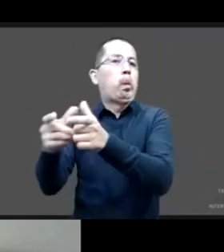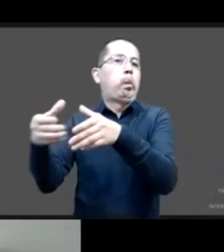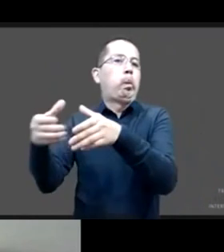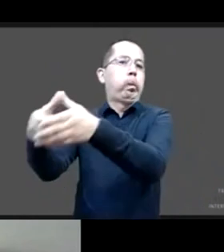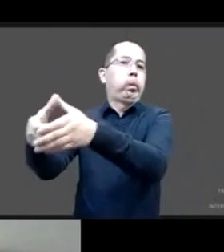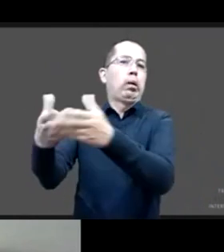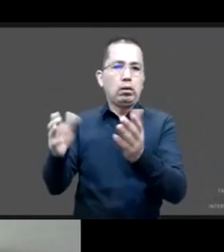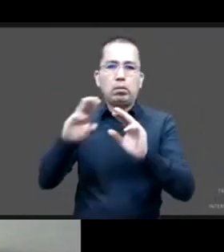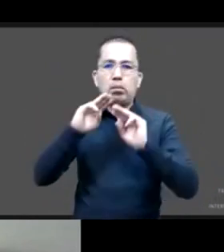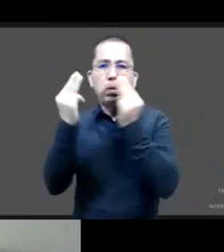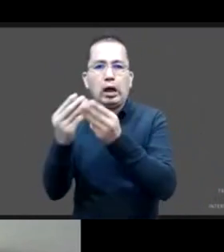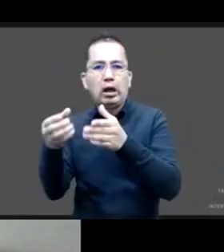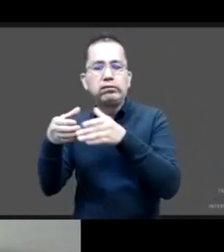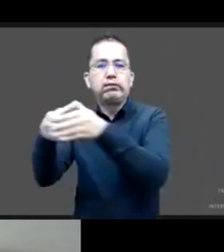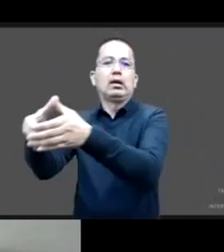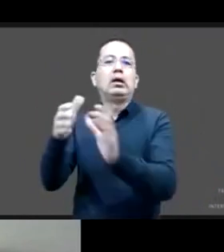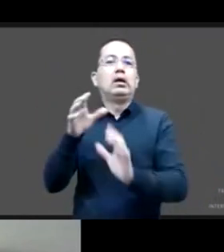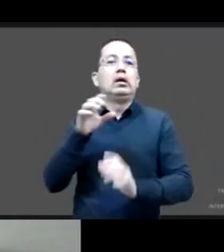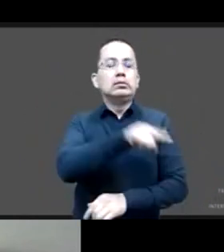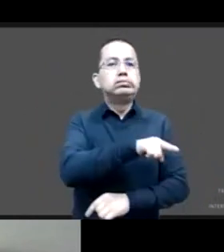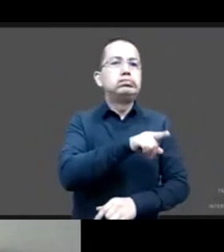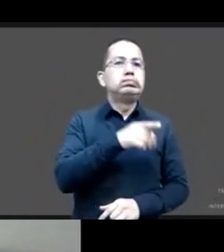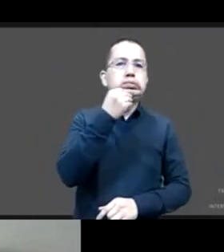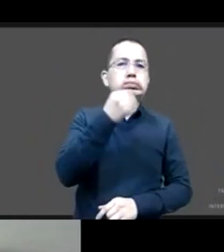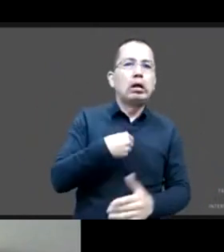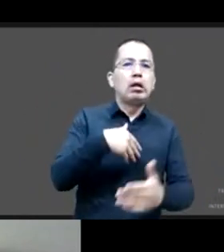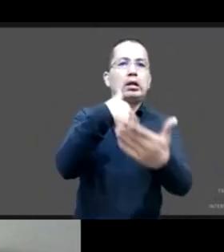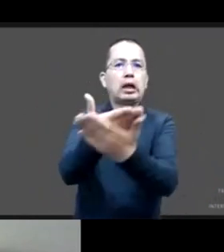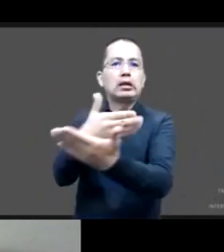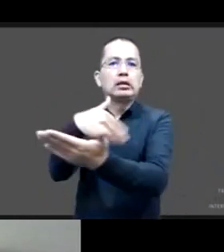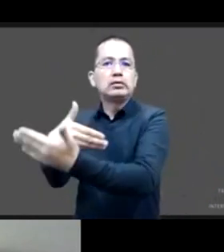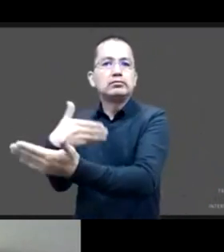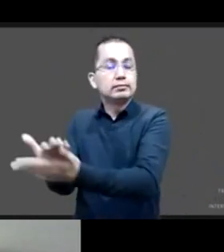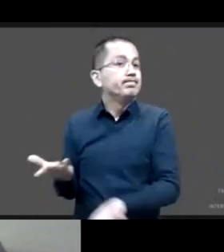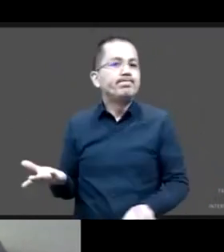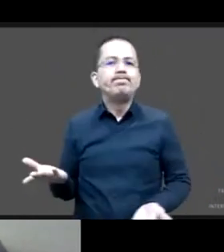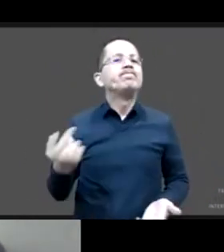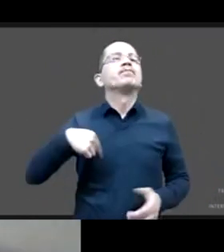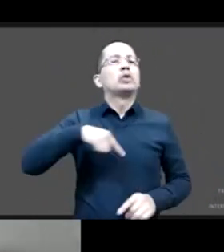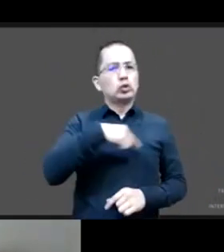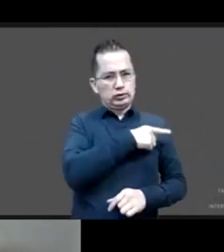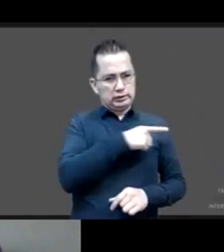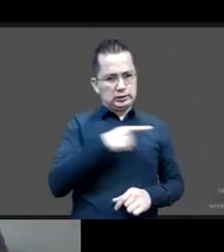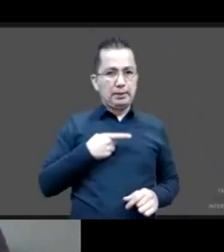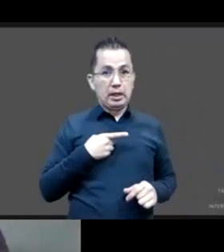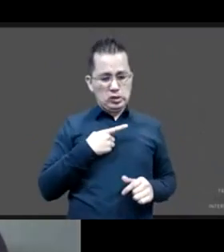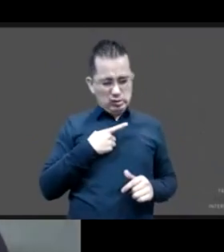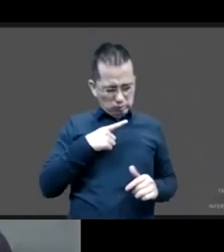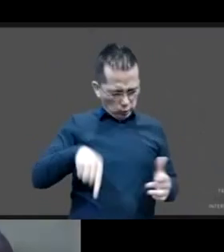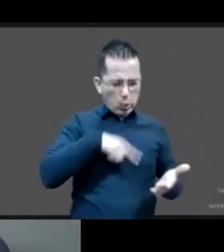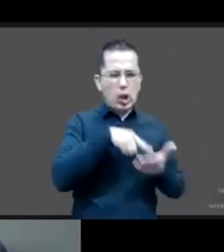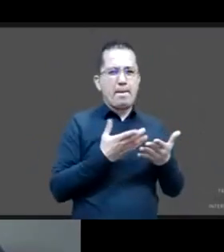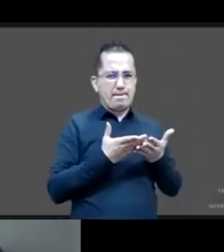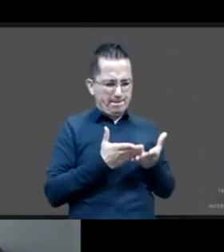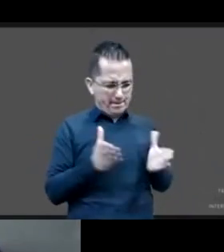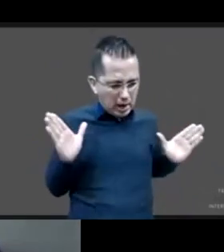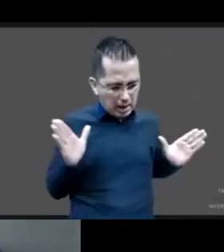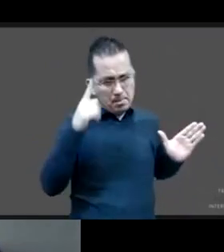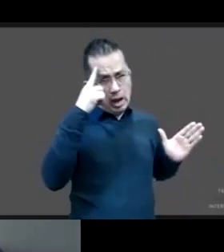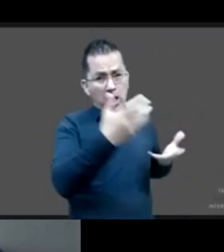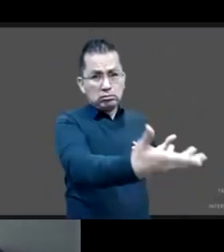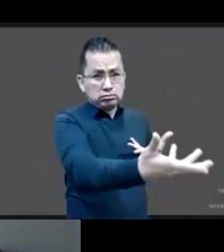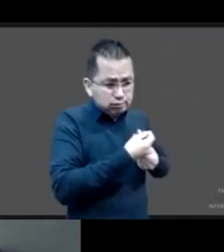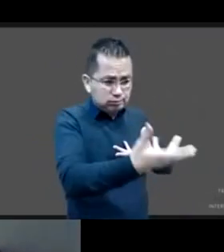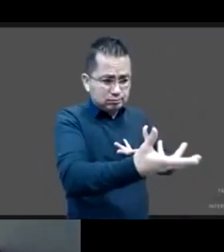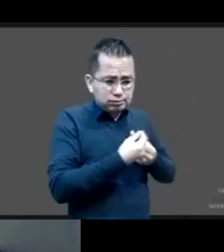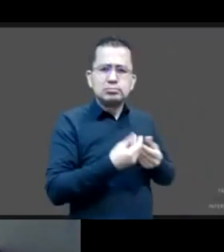delincuencia organizada etcétera entonces creo que más bien es eso abrir espacios ampliamente para que los jóvenes desarrollen sus talentos sus